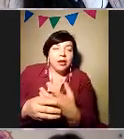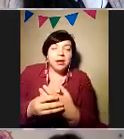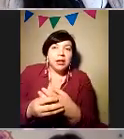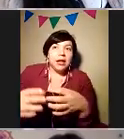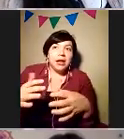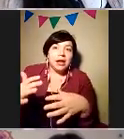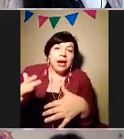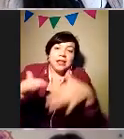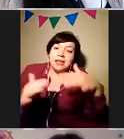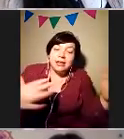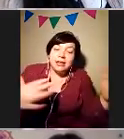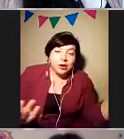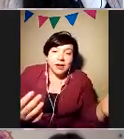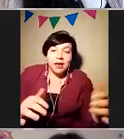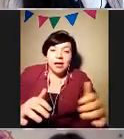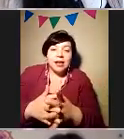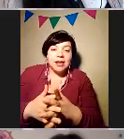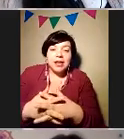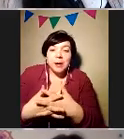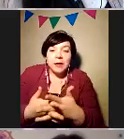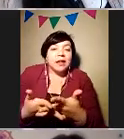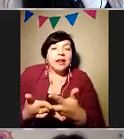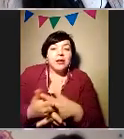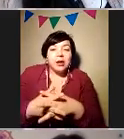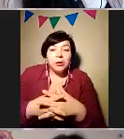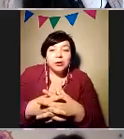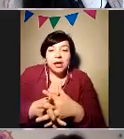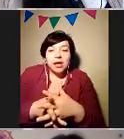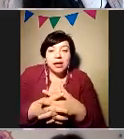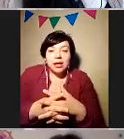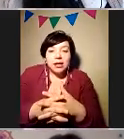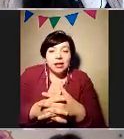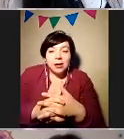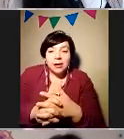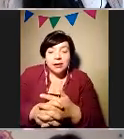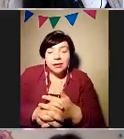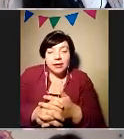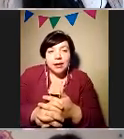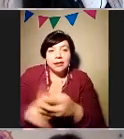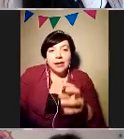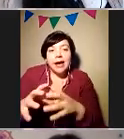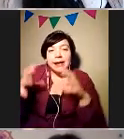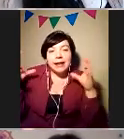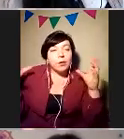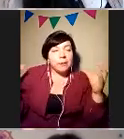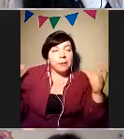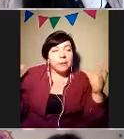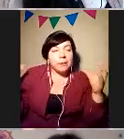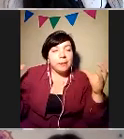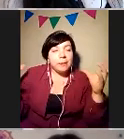una parte los diseñadores hay de distintos niveles, hay gente que claro que produce y que ya ha generado